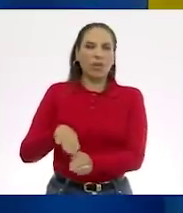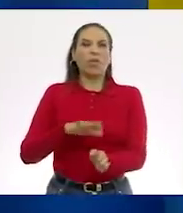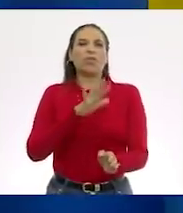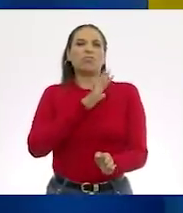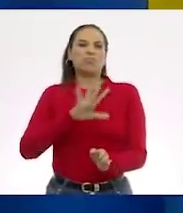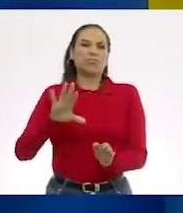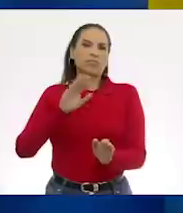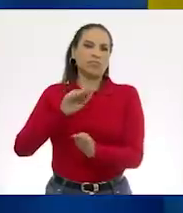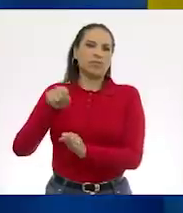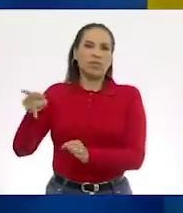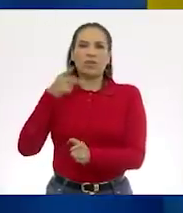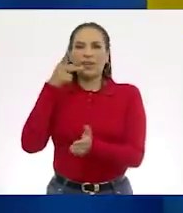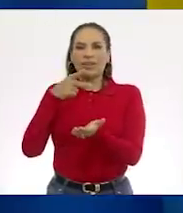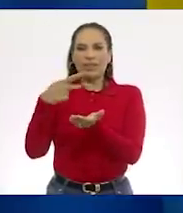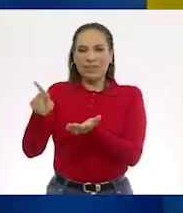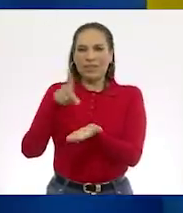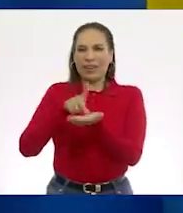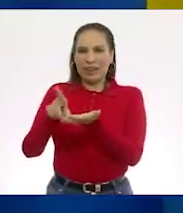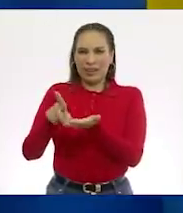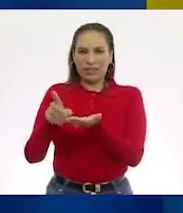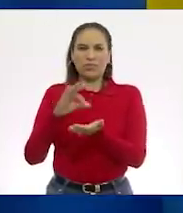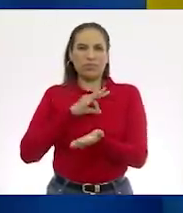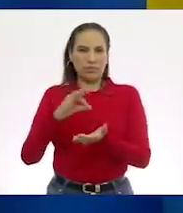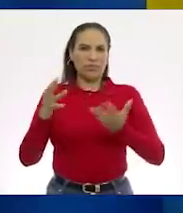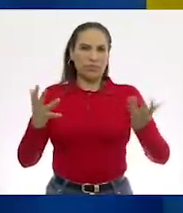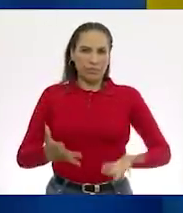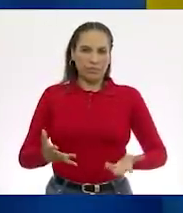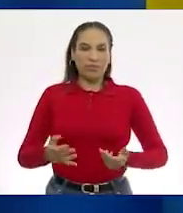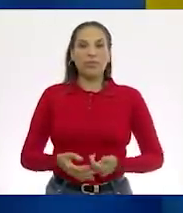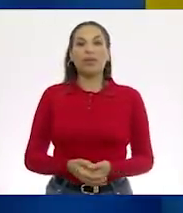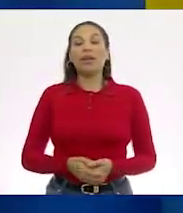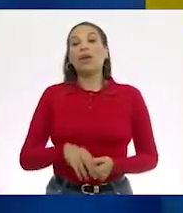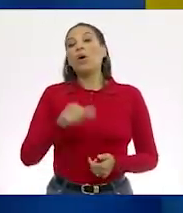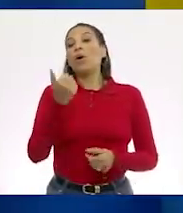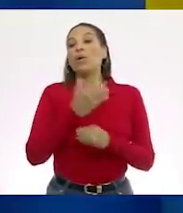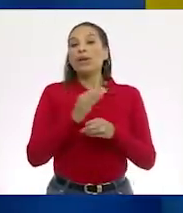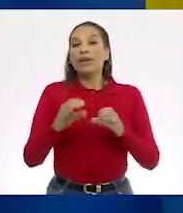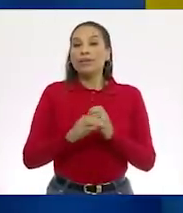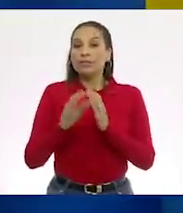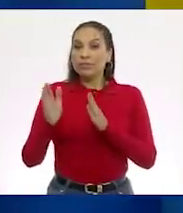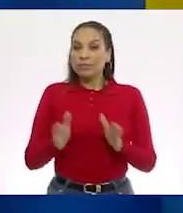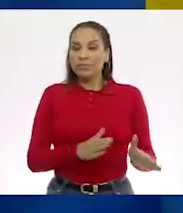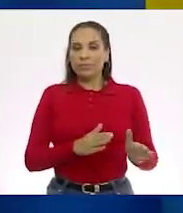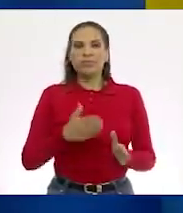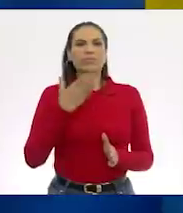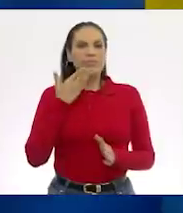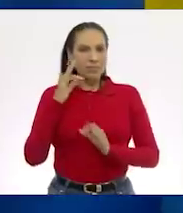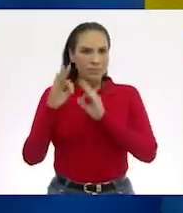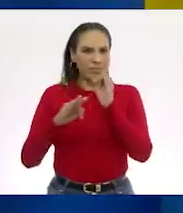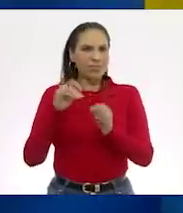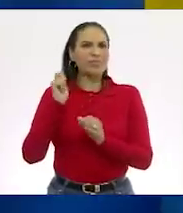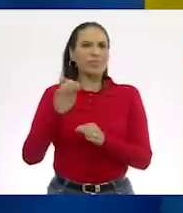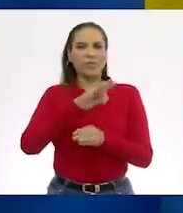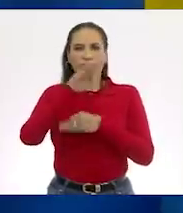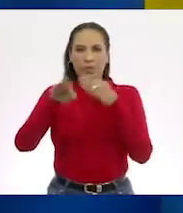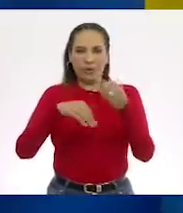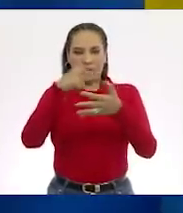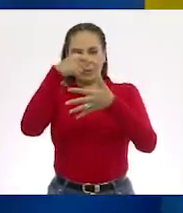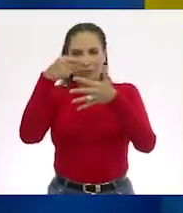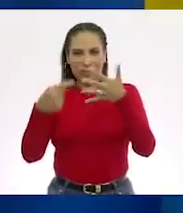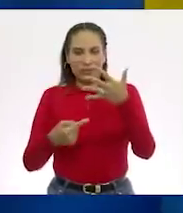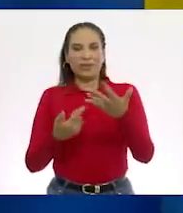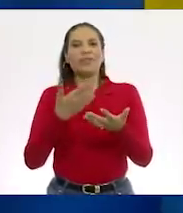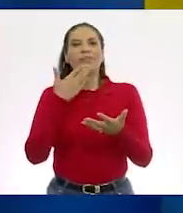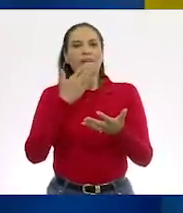negando al ejercicio de sus derechos. Por otro lado, El buen trato corresponde a todas las acciones